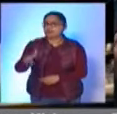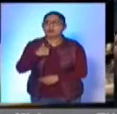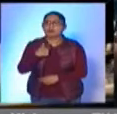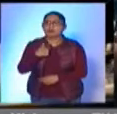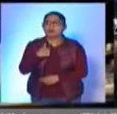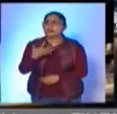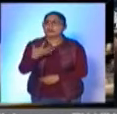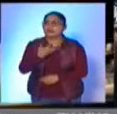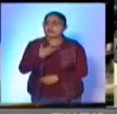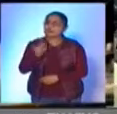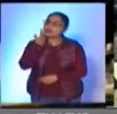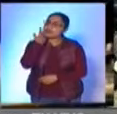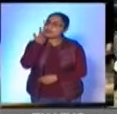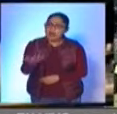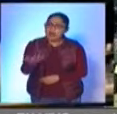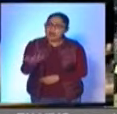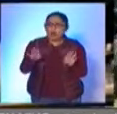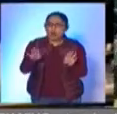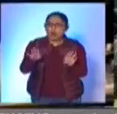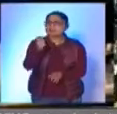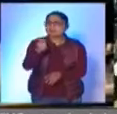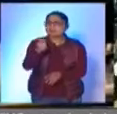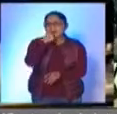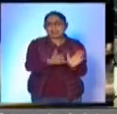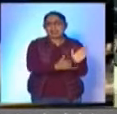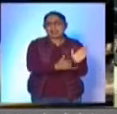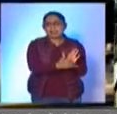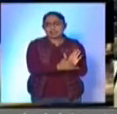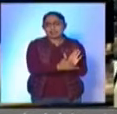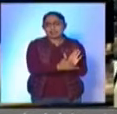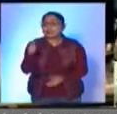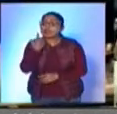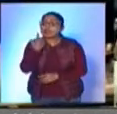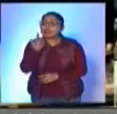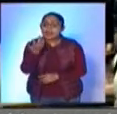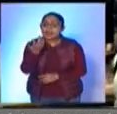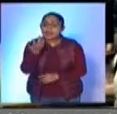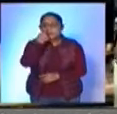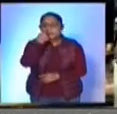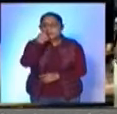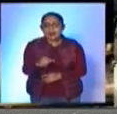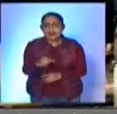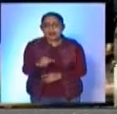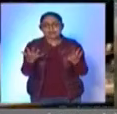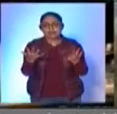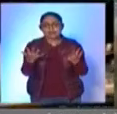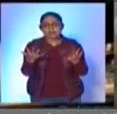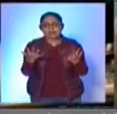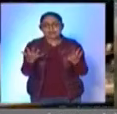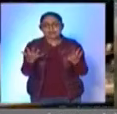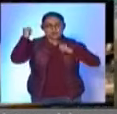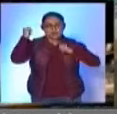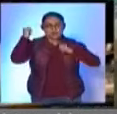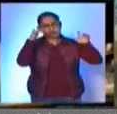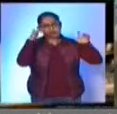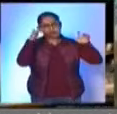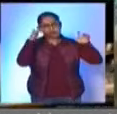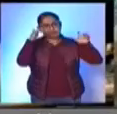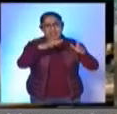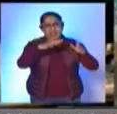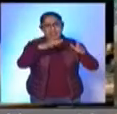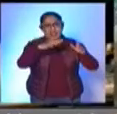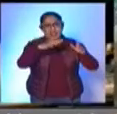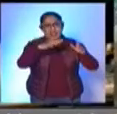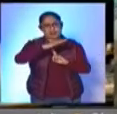cuál es la intención de dicho desarrollo, que en realidad dijo está planeado para que sea ecoturístico sin causar daños al medio